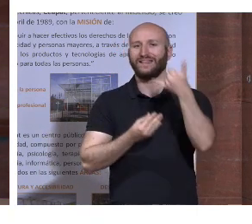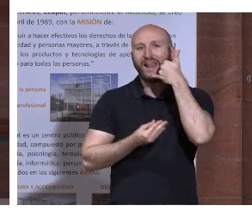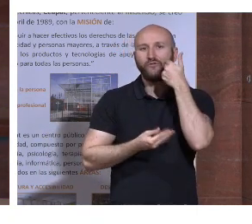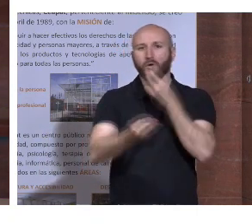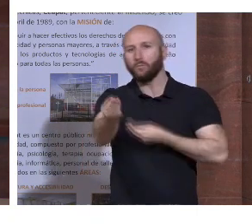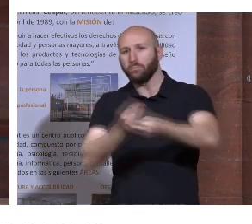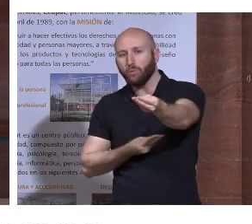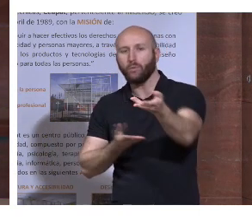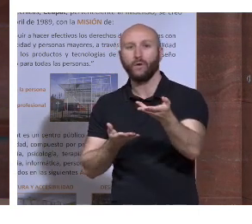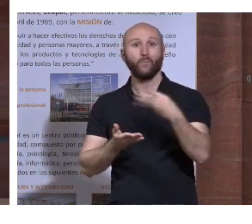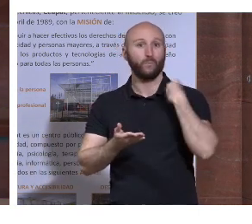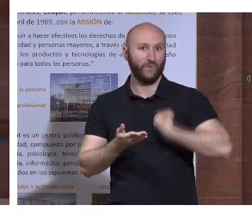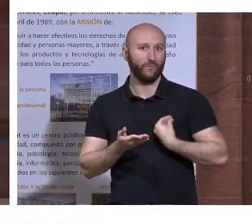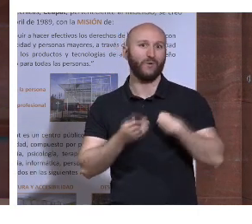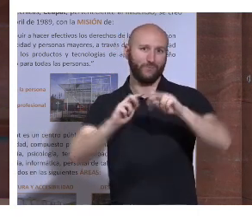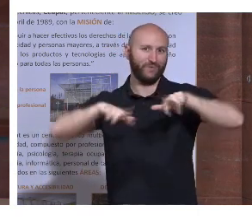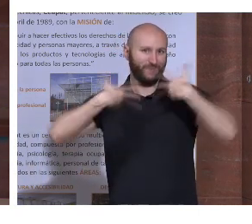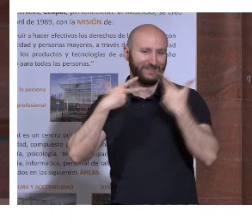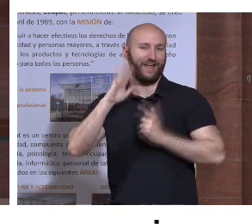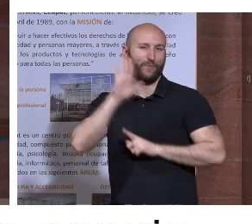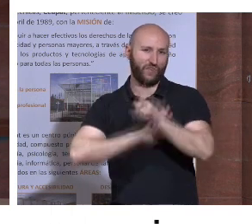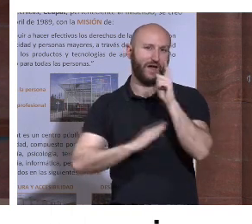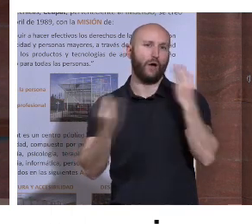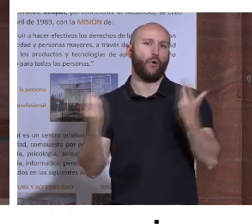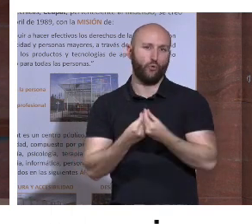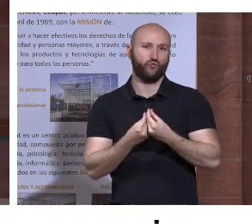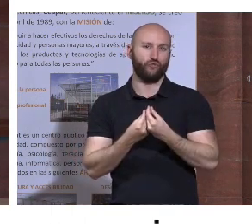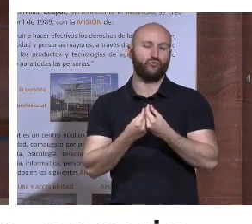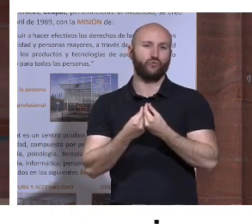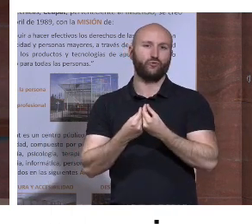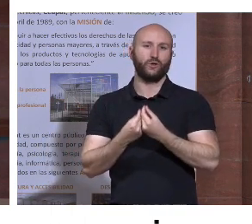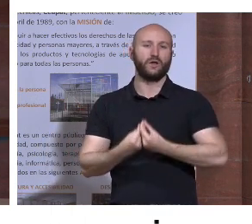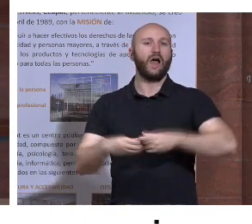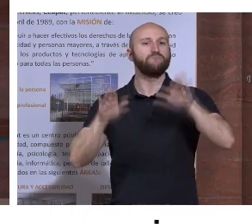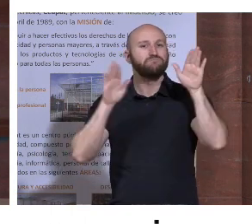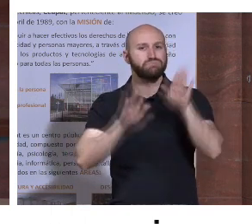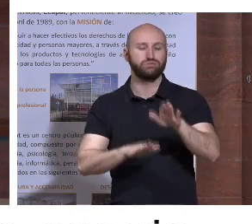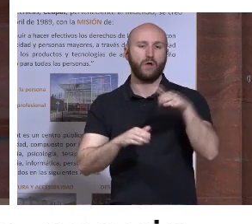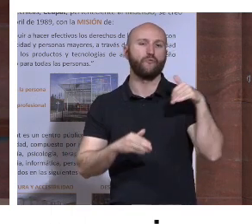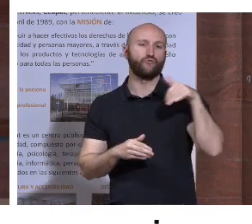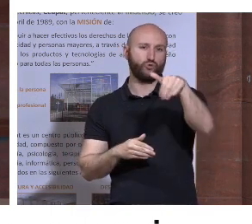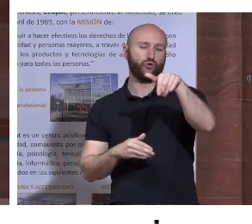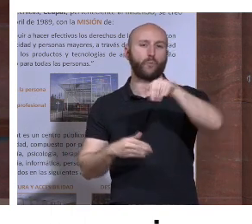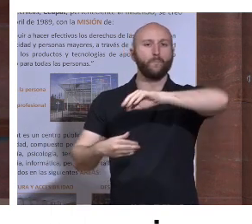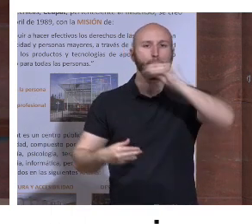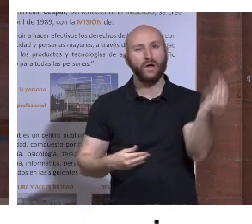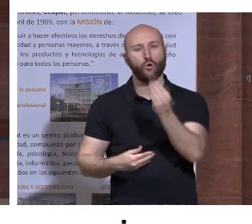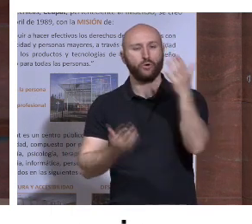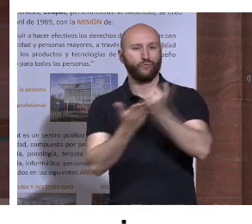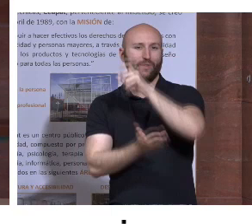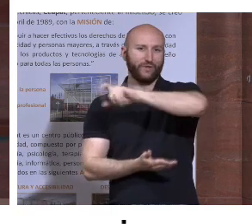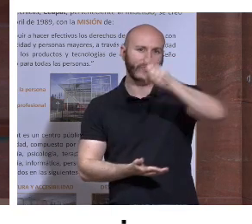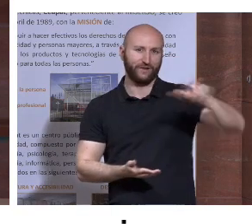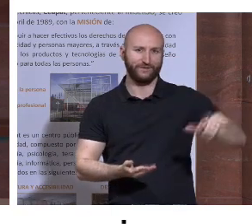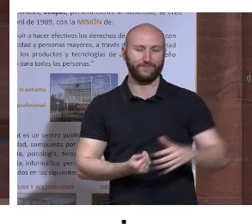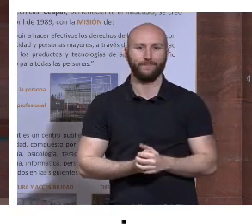cosas que nos hacen seguir avanzando juntos por este futuro mejor para todas las personas. Y